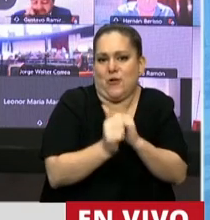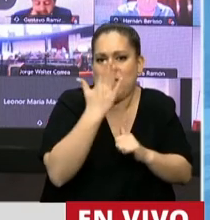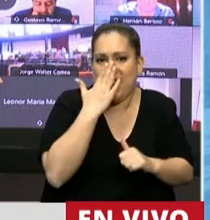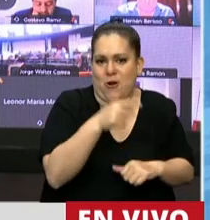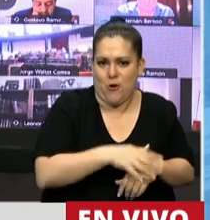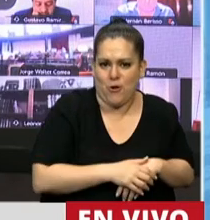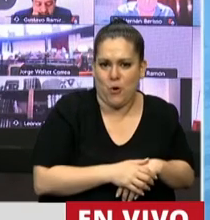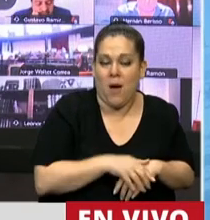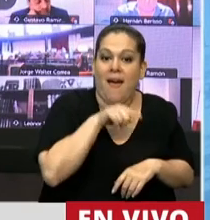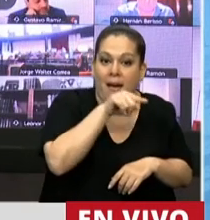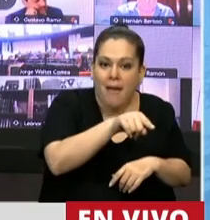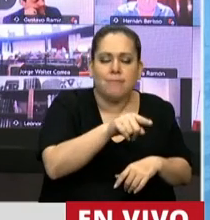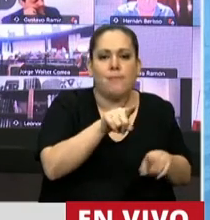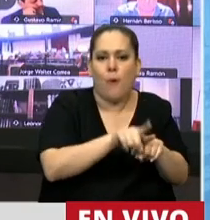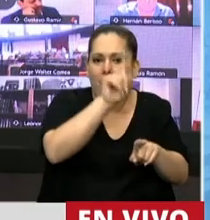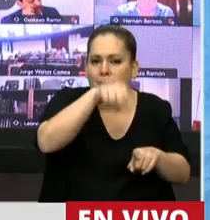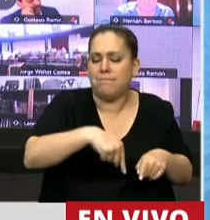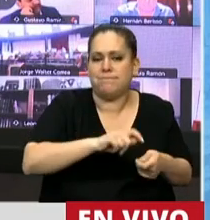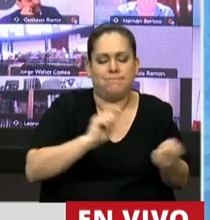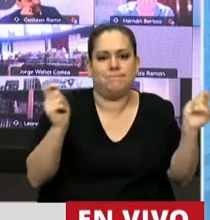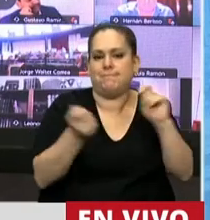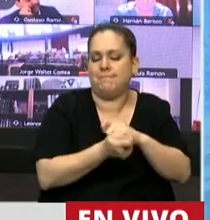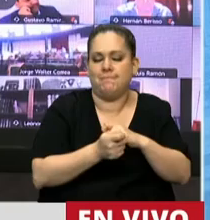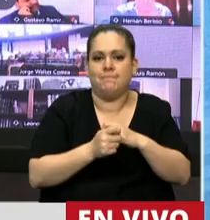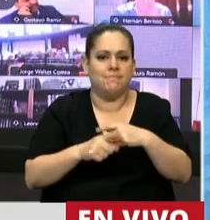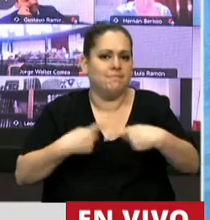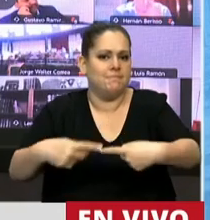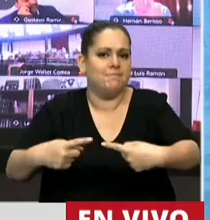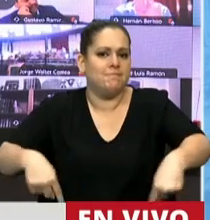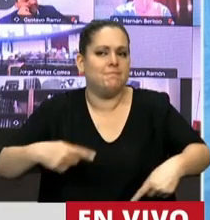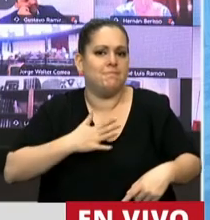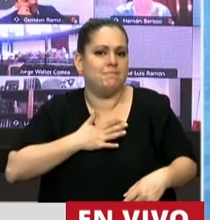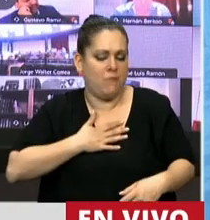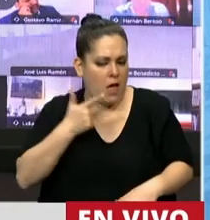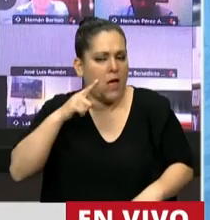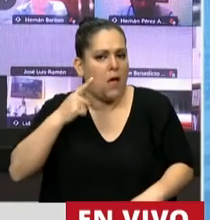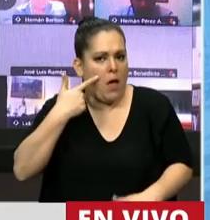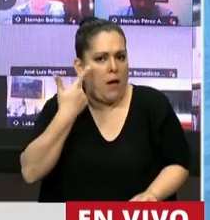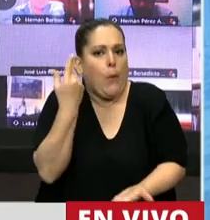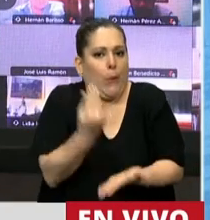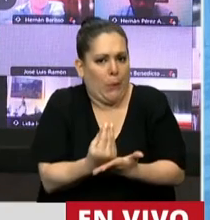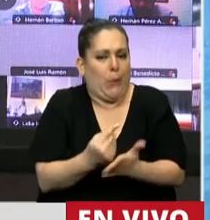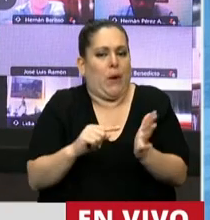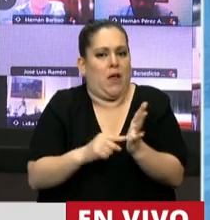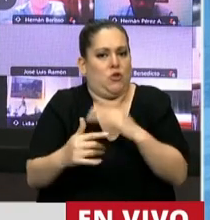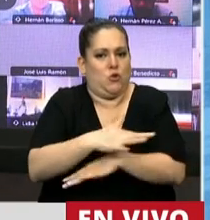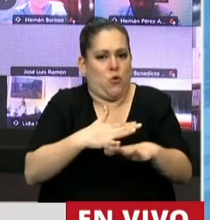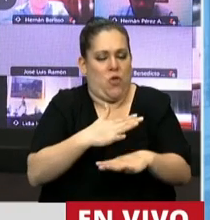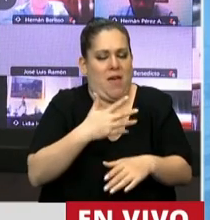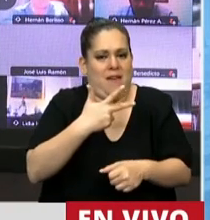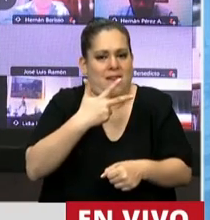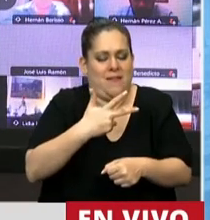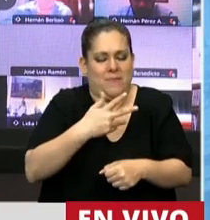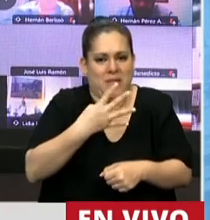vino a cambiar para siempre nuestra forma de concebir nos como ciudad y como religión es decir